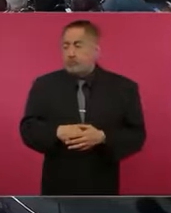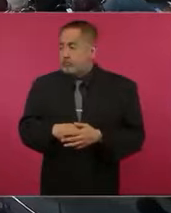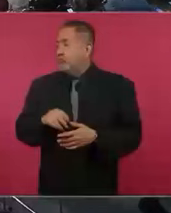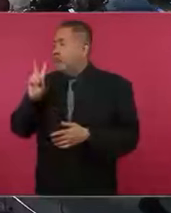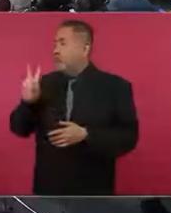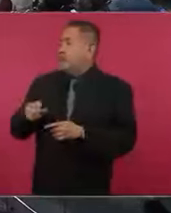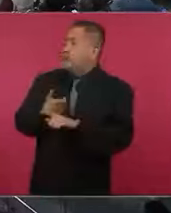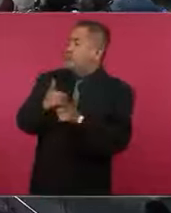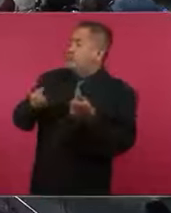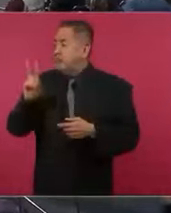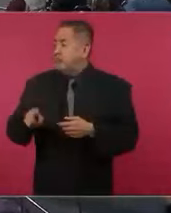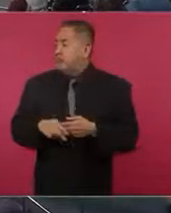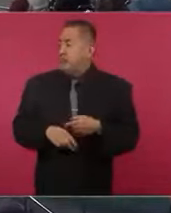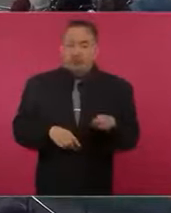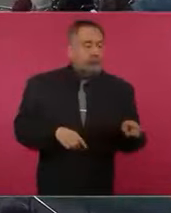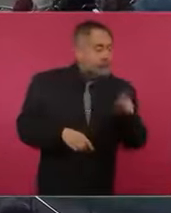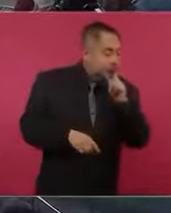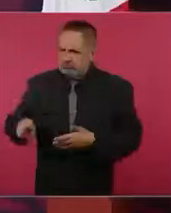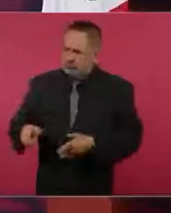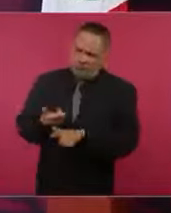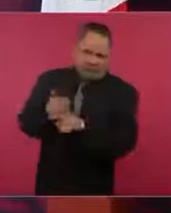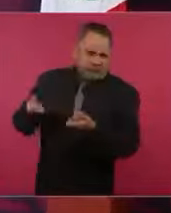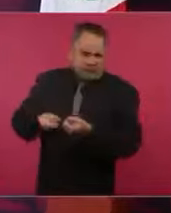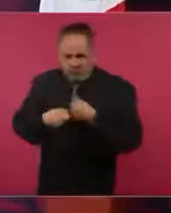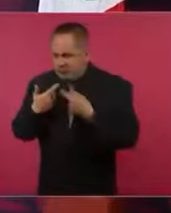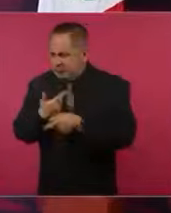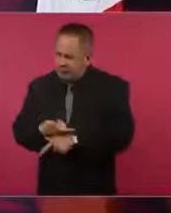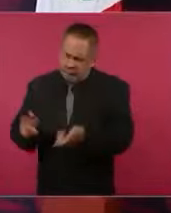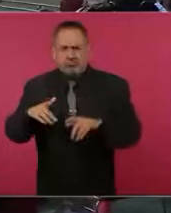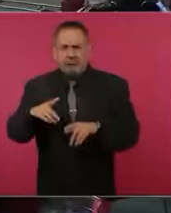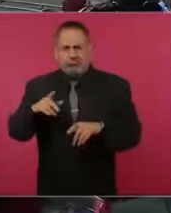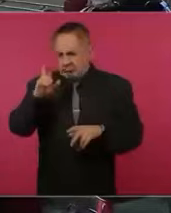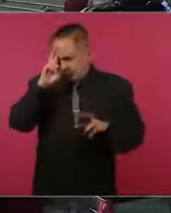hay democracia real. No